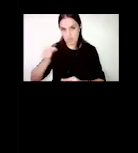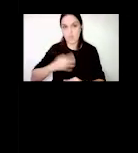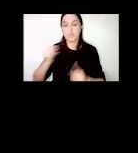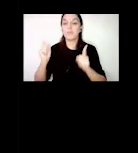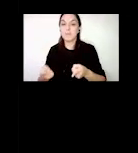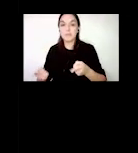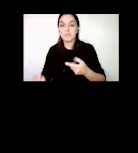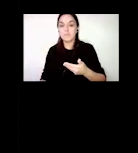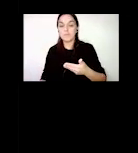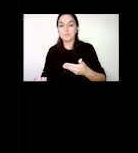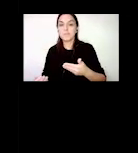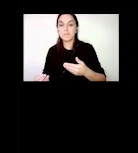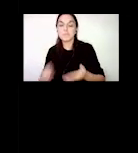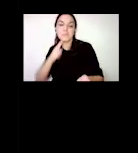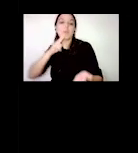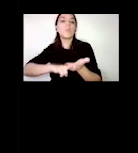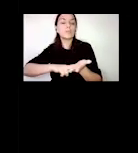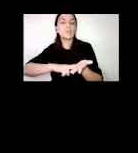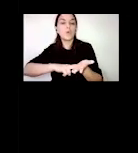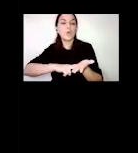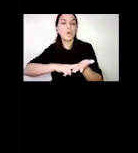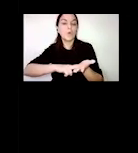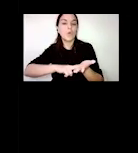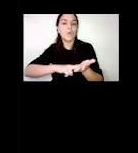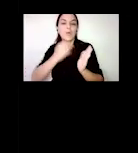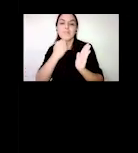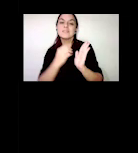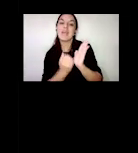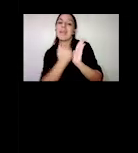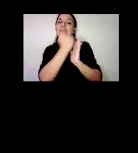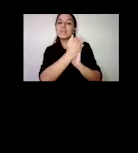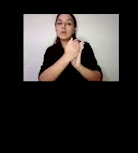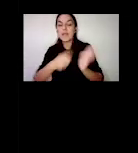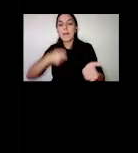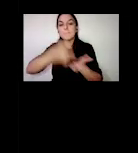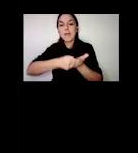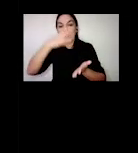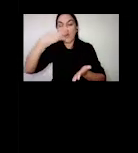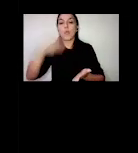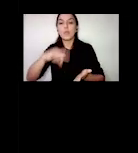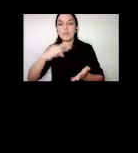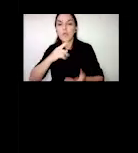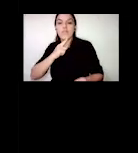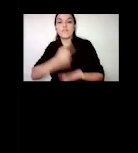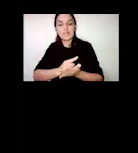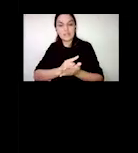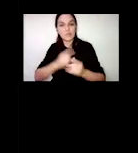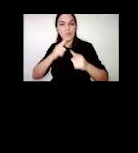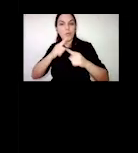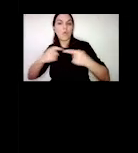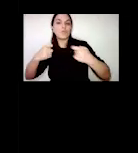ingreso, el tributo, va a tener la categoría de pago único y definitivo por la sociedad